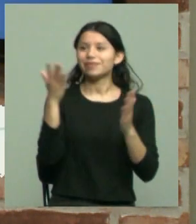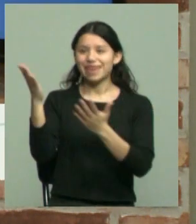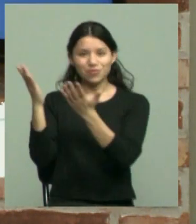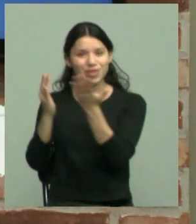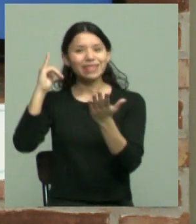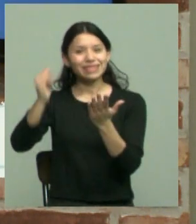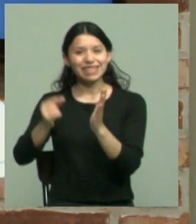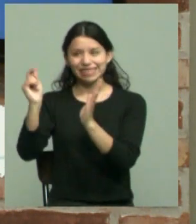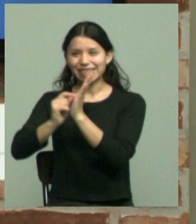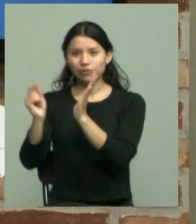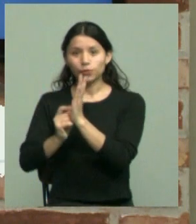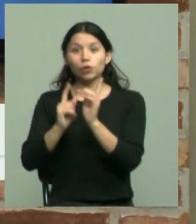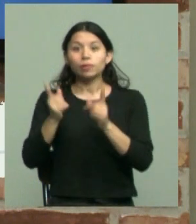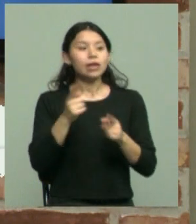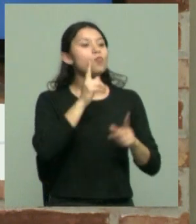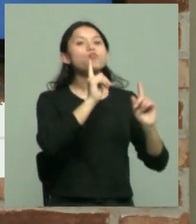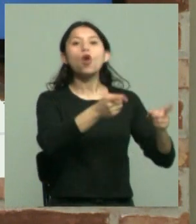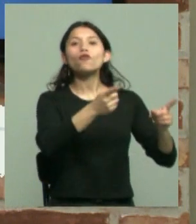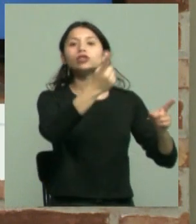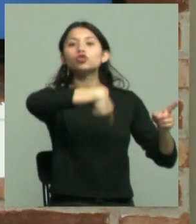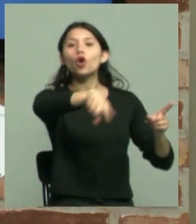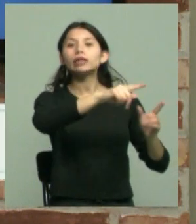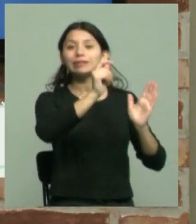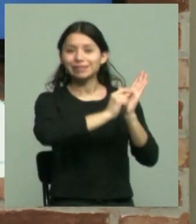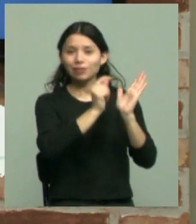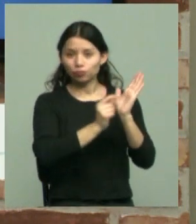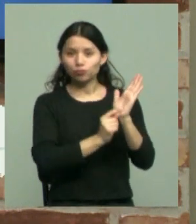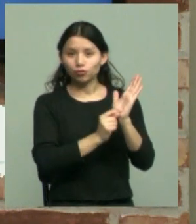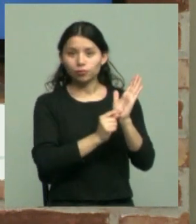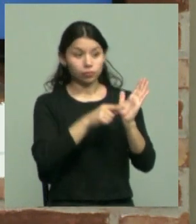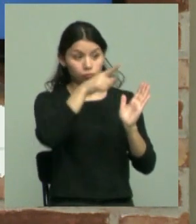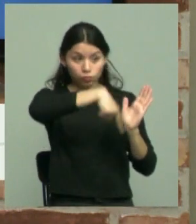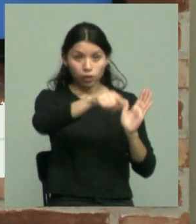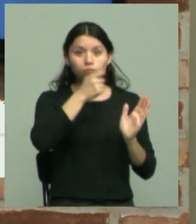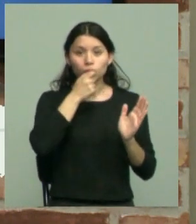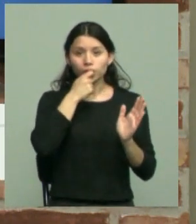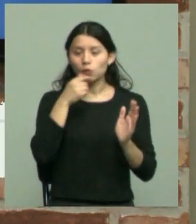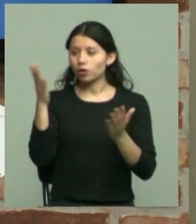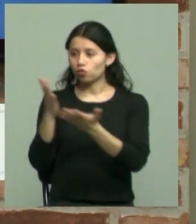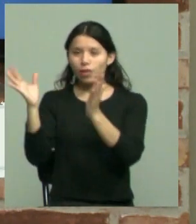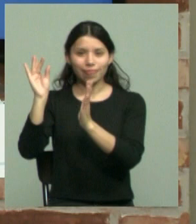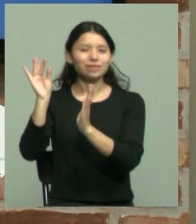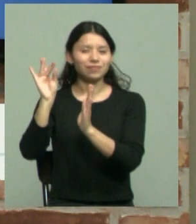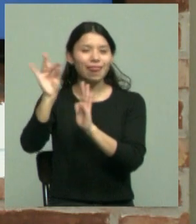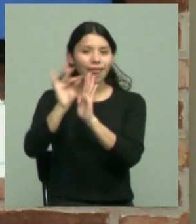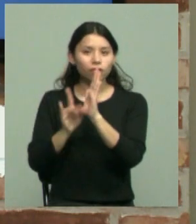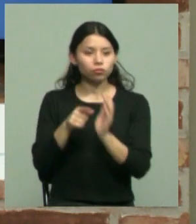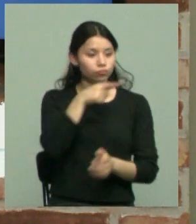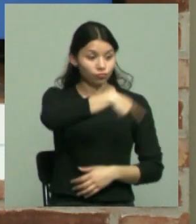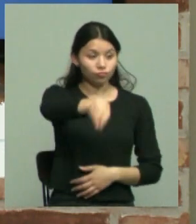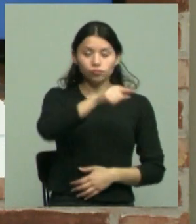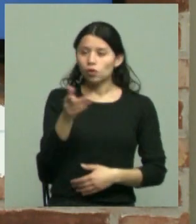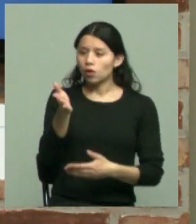también se van a aplicar a políticas docentes. Quiere decir, los docentes van a tener todos estos datos a disponibilidad para poder implementar